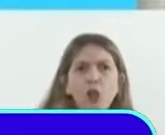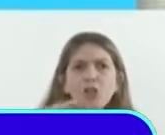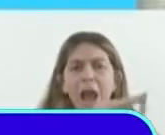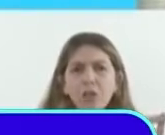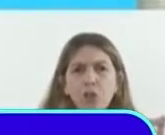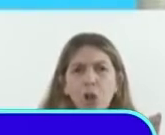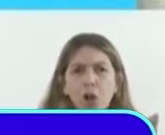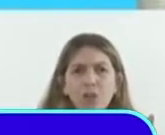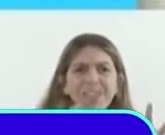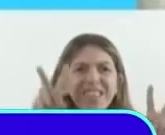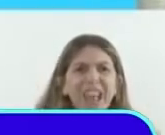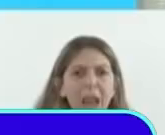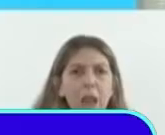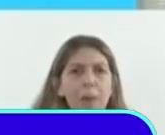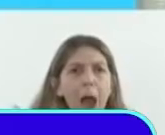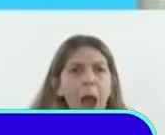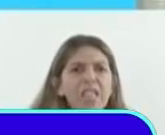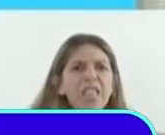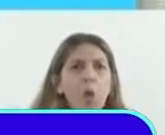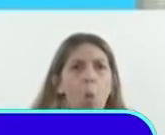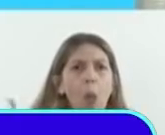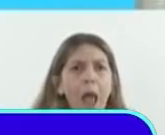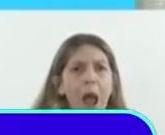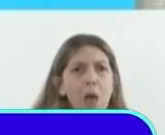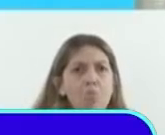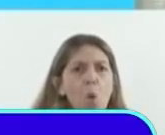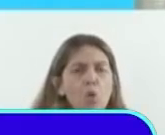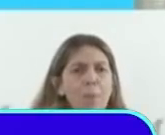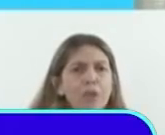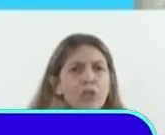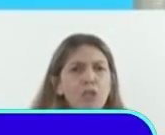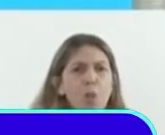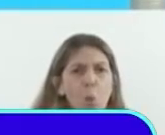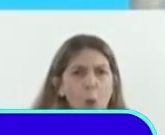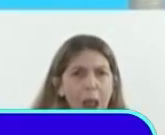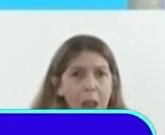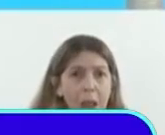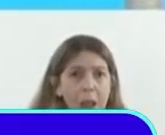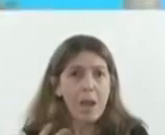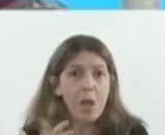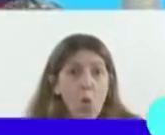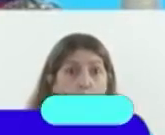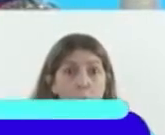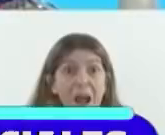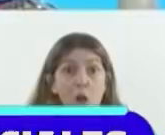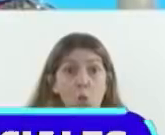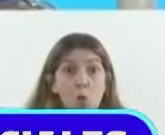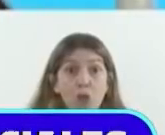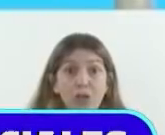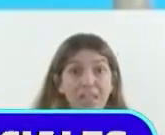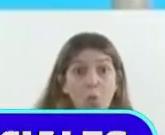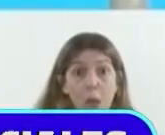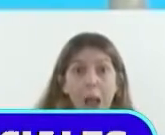circulación ciudadana. Y que es precisamente con ese mayor número de gente que